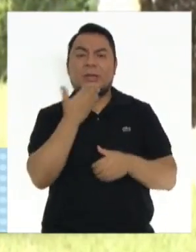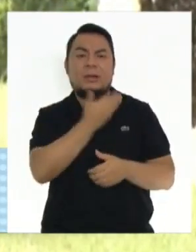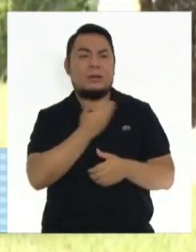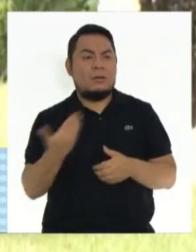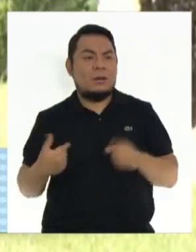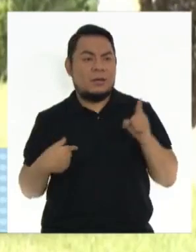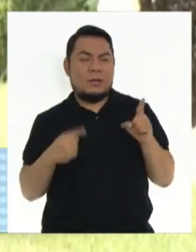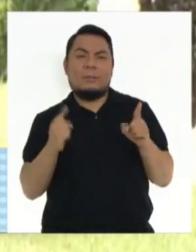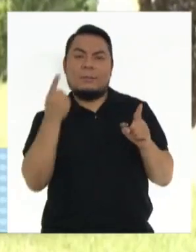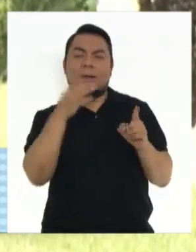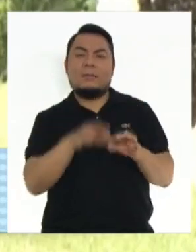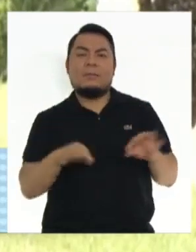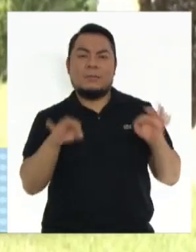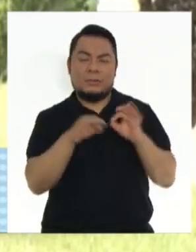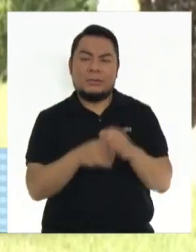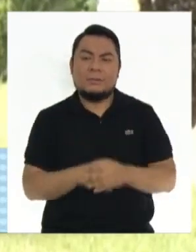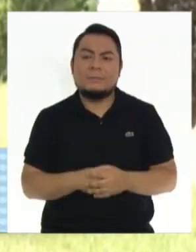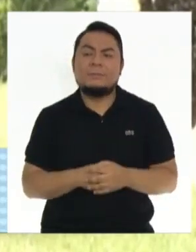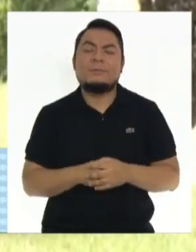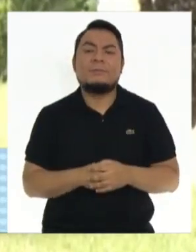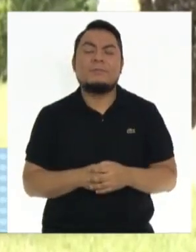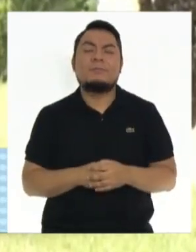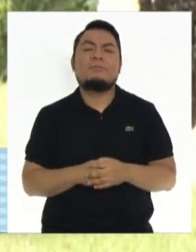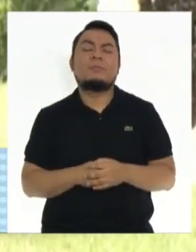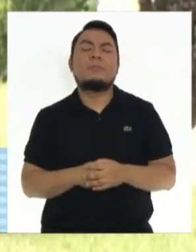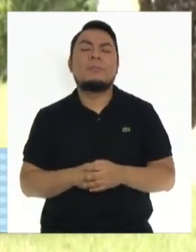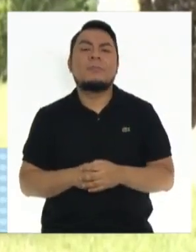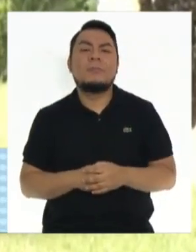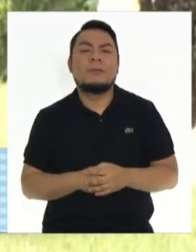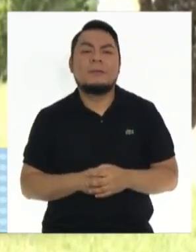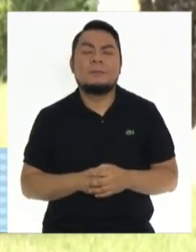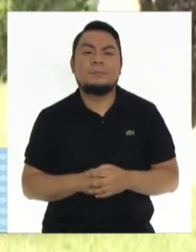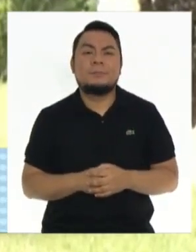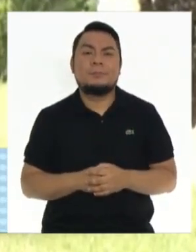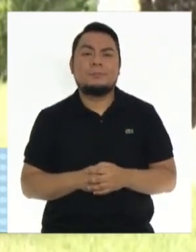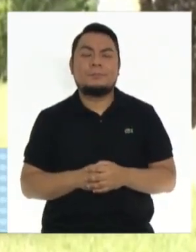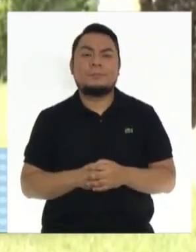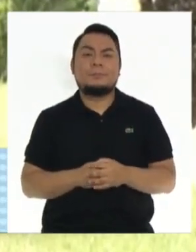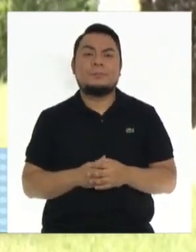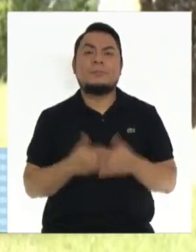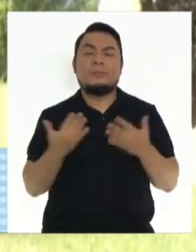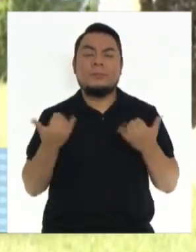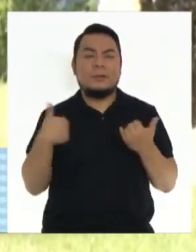al país. Bien, palabras del alcalde de Lima, Jorge Muñoz Güelce. Parte de la decisión que nosotros vamos a tener que tomar.